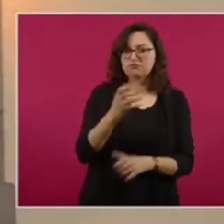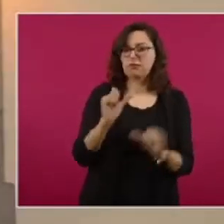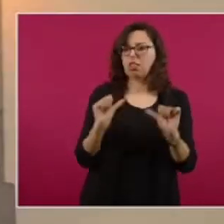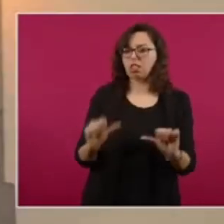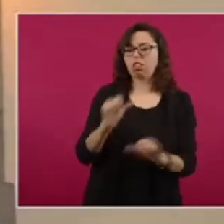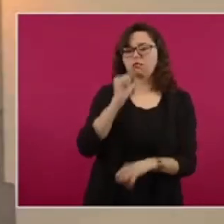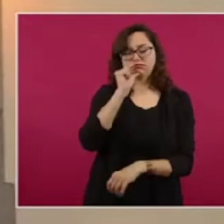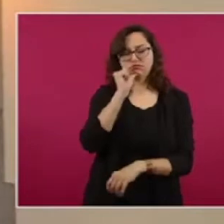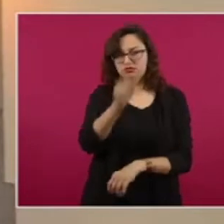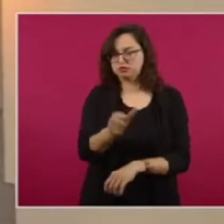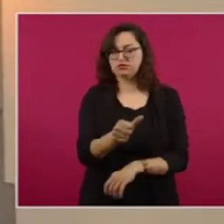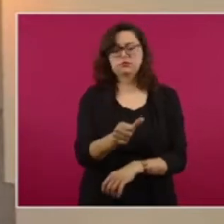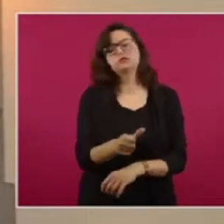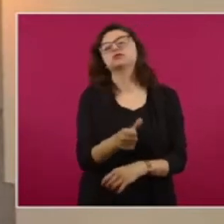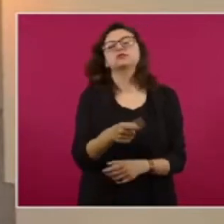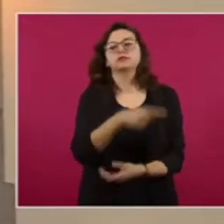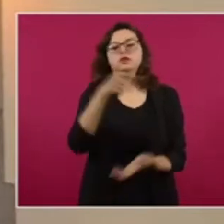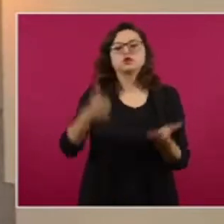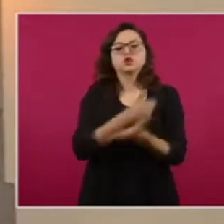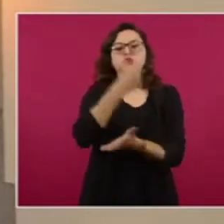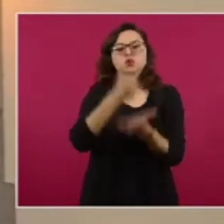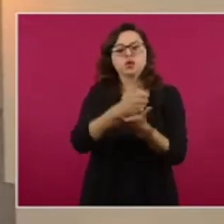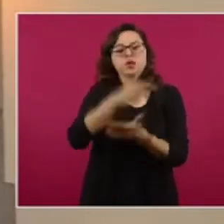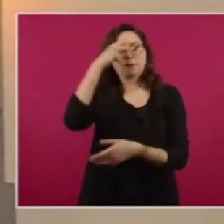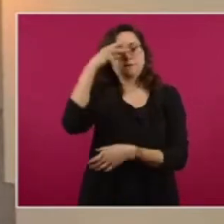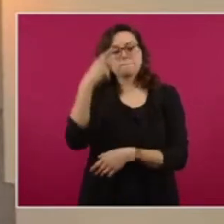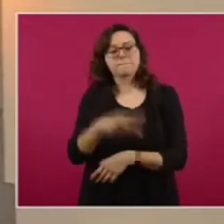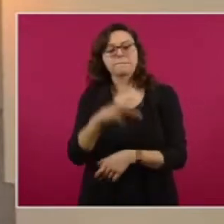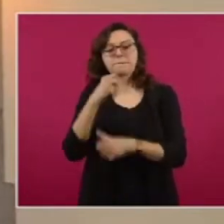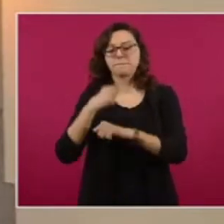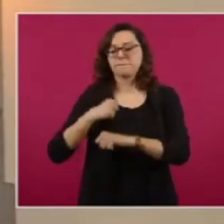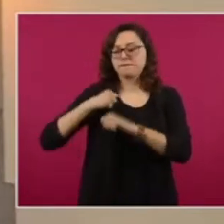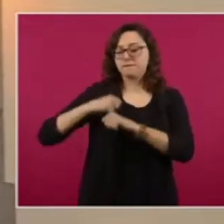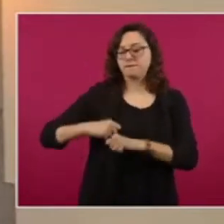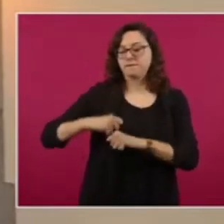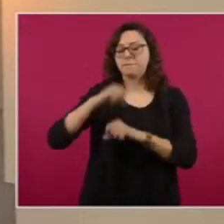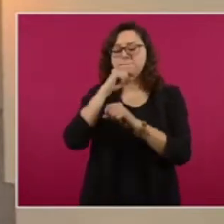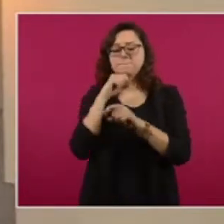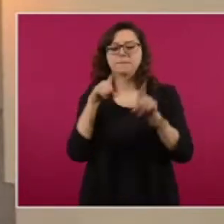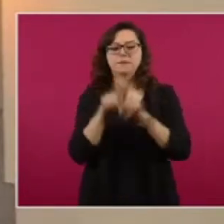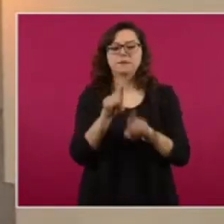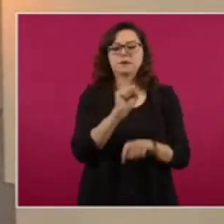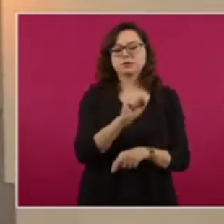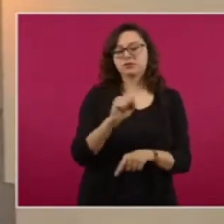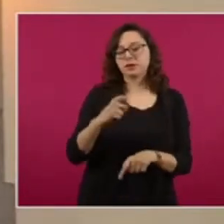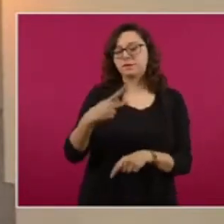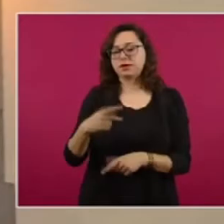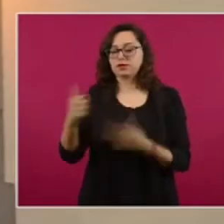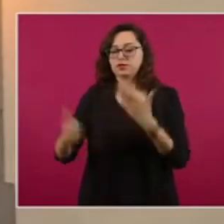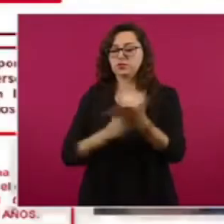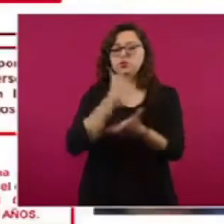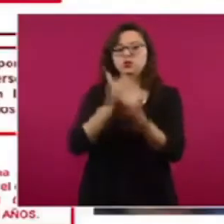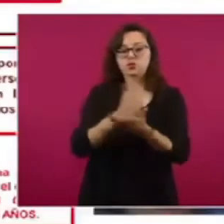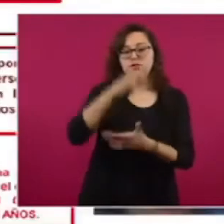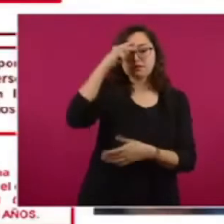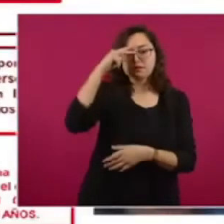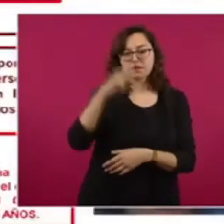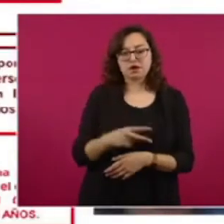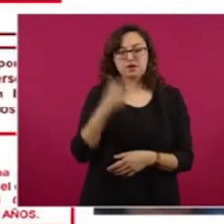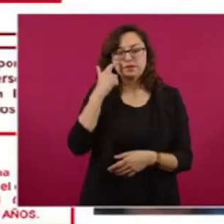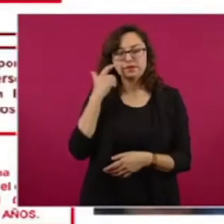México, a la Fiscalía y también a las autoridades de la Secretaría de Seguridad, señalar que se